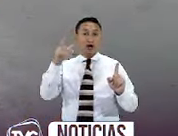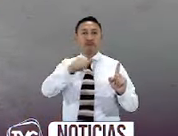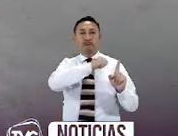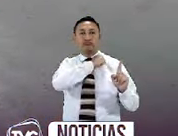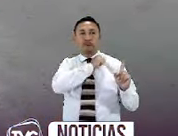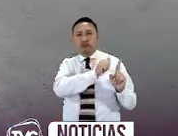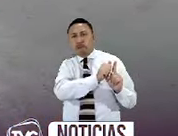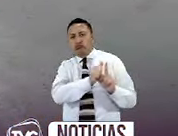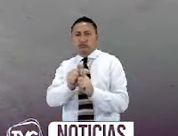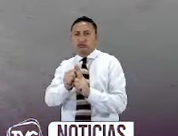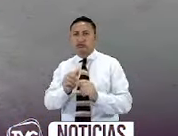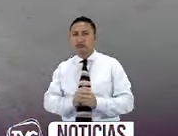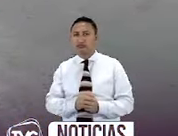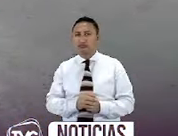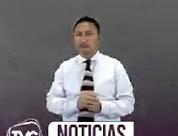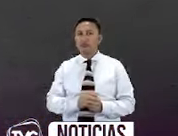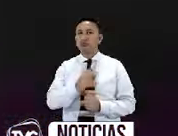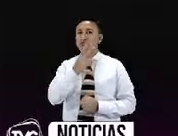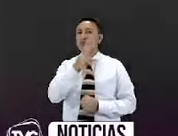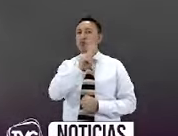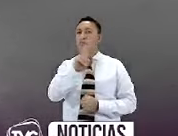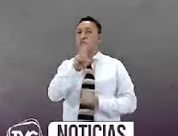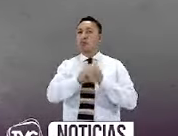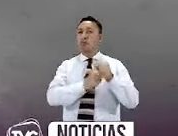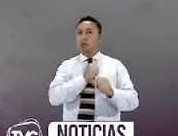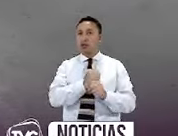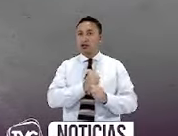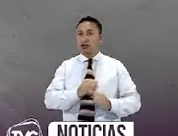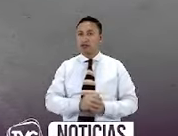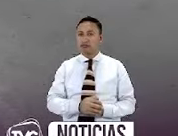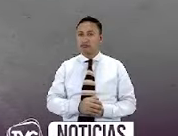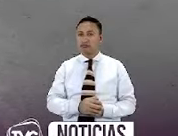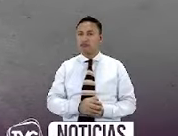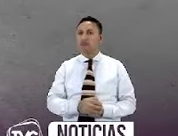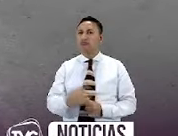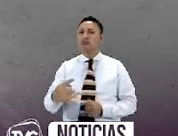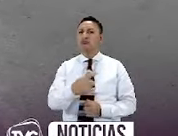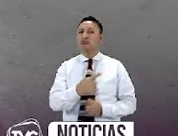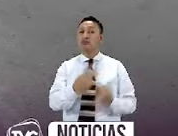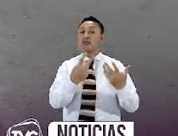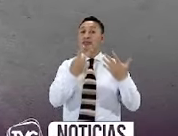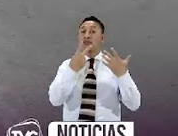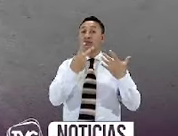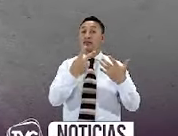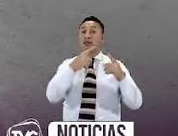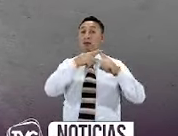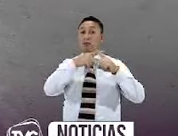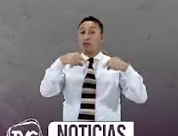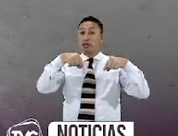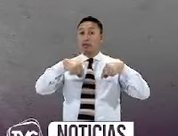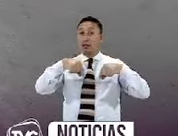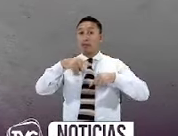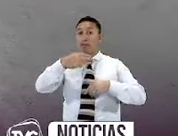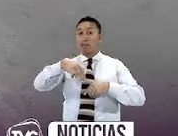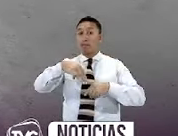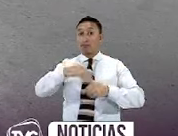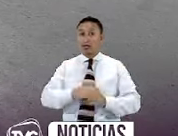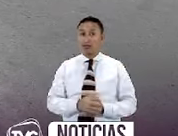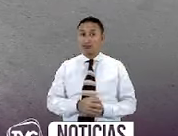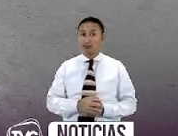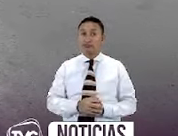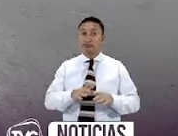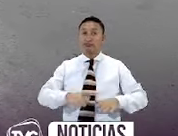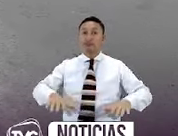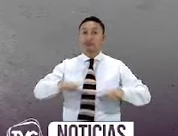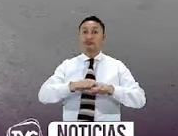de aproximadamente 22 años. El hecho se registró a las 7 horas con 33 minutos de este miércoles en el sector La